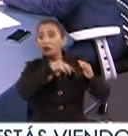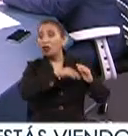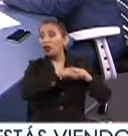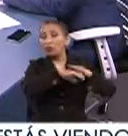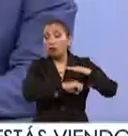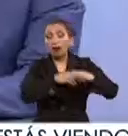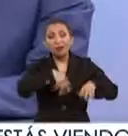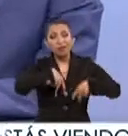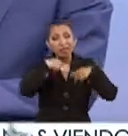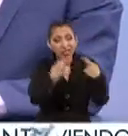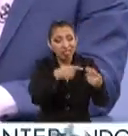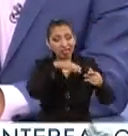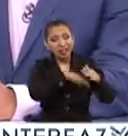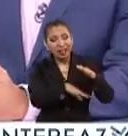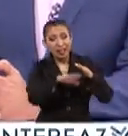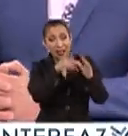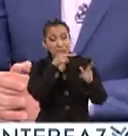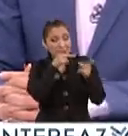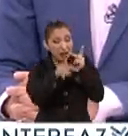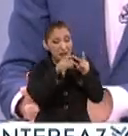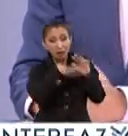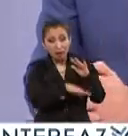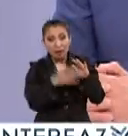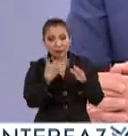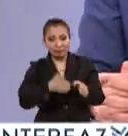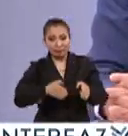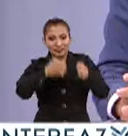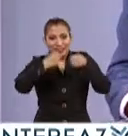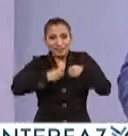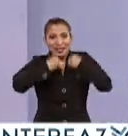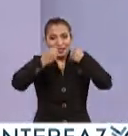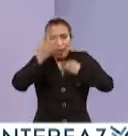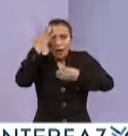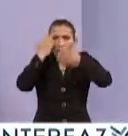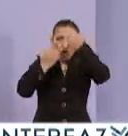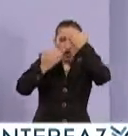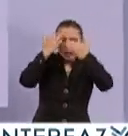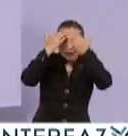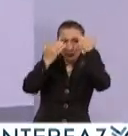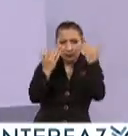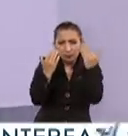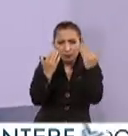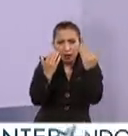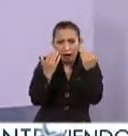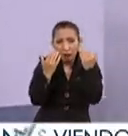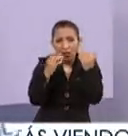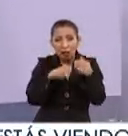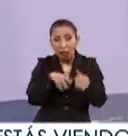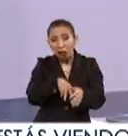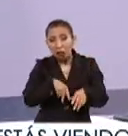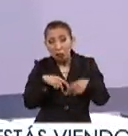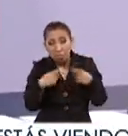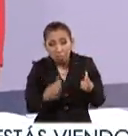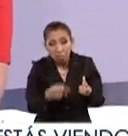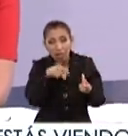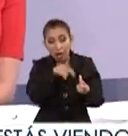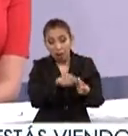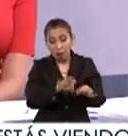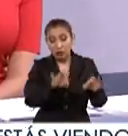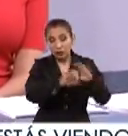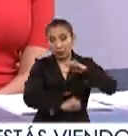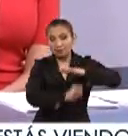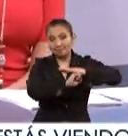importante en cualquier rascacielos que uno quiere construir en su vida o en su quehacer, lo más importante